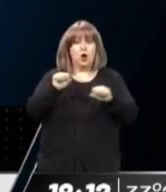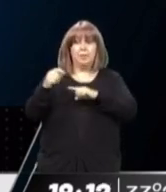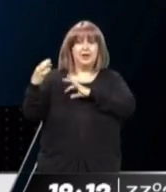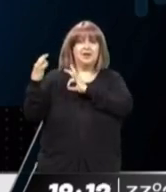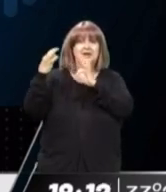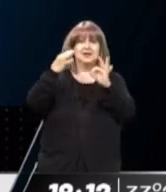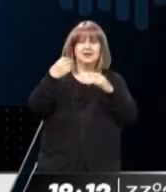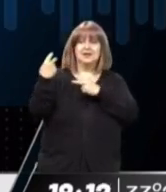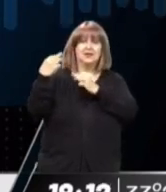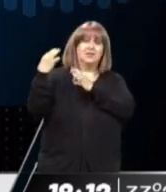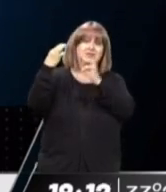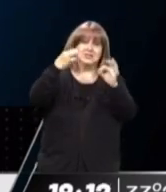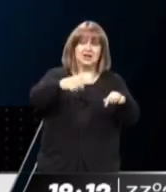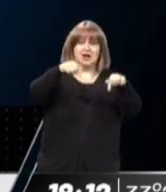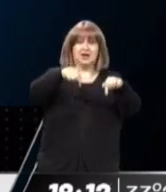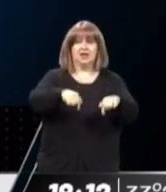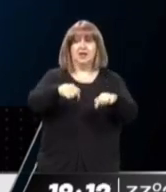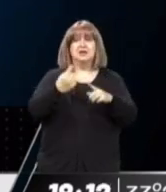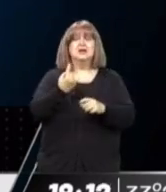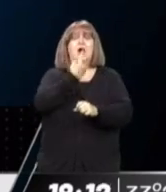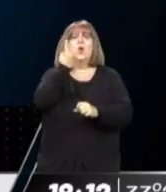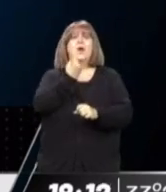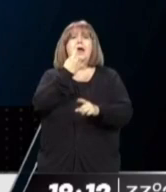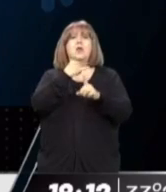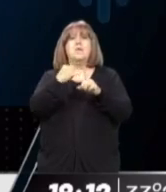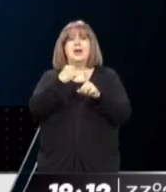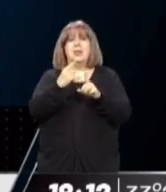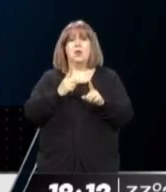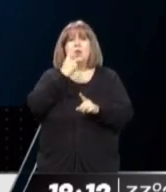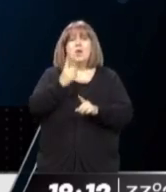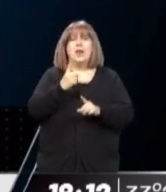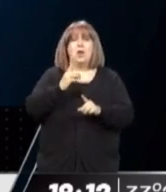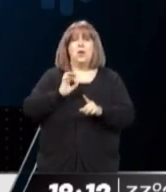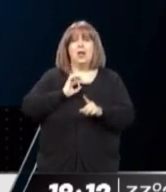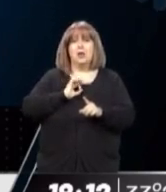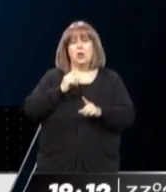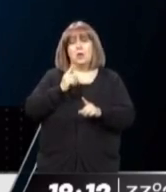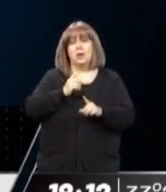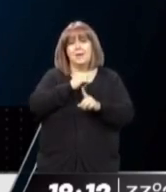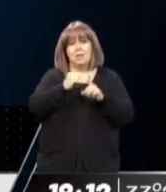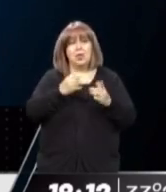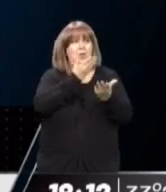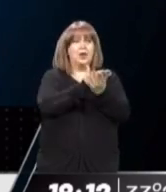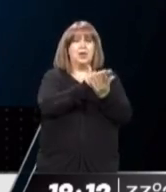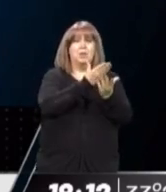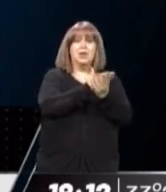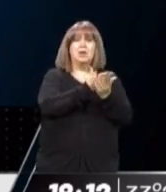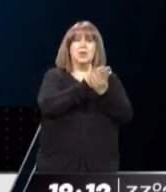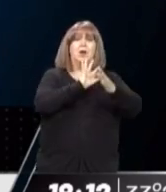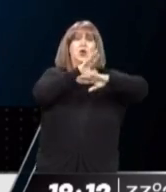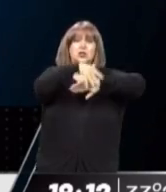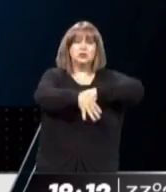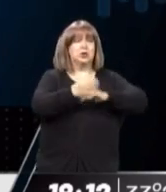explicación. Venimos hace más de un año y medio pidiendo que resuelva esto, lo resuelve el último día del año y a los 16, 17 días viene a la provincia